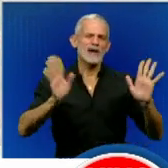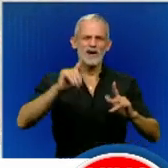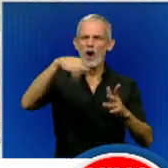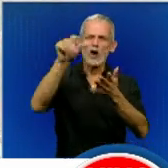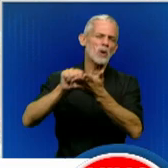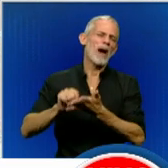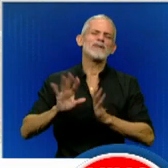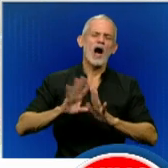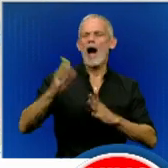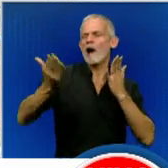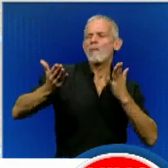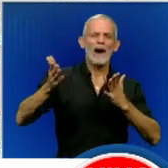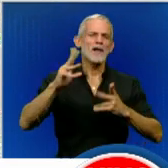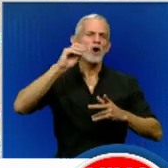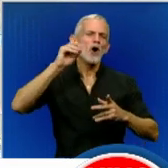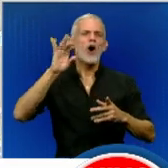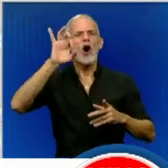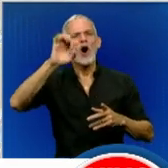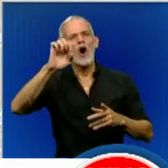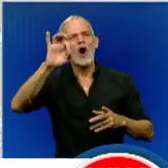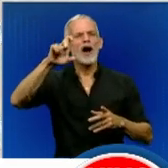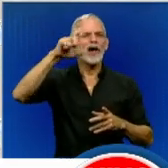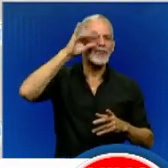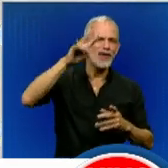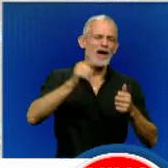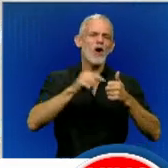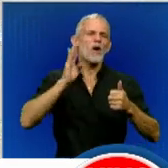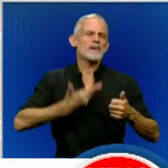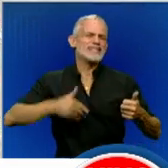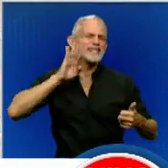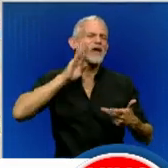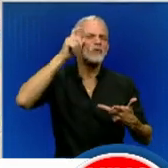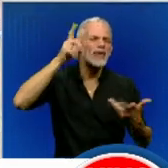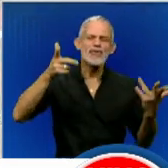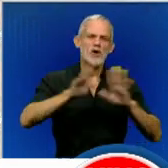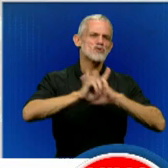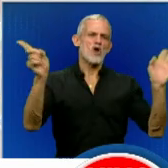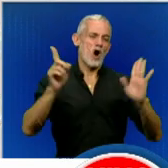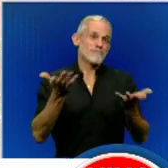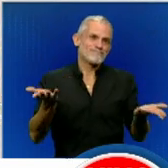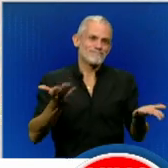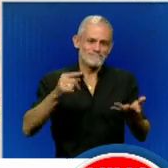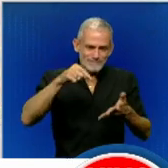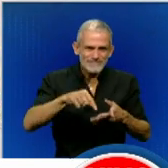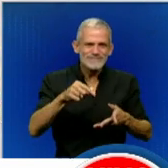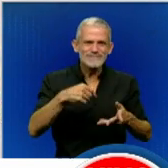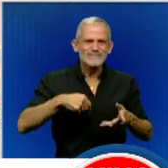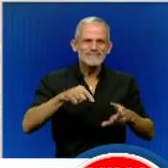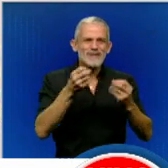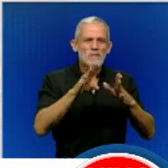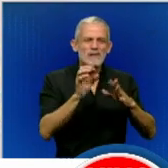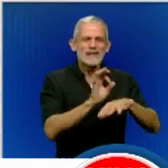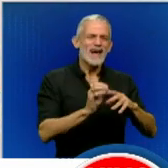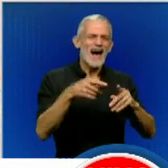países con lo que dice el aborde con lo que dice bayern porque estamos en nuestro punto de partida